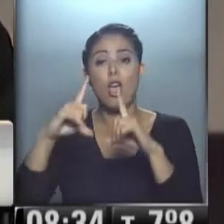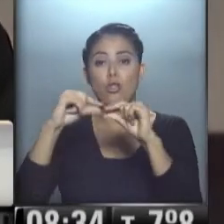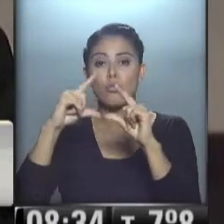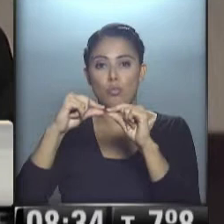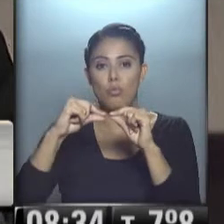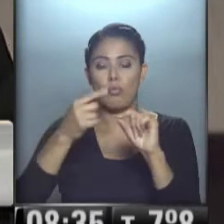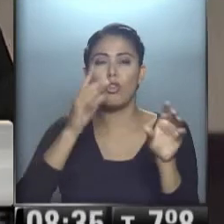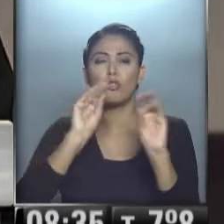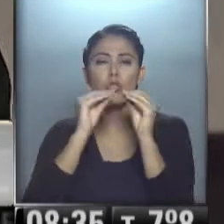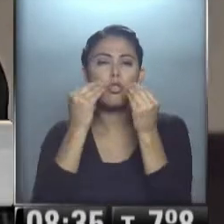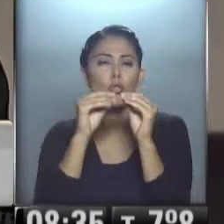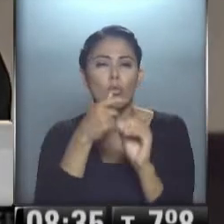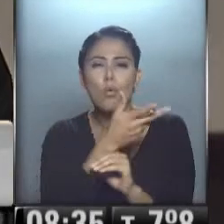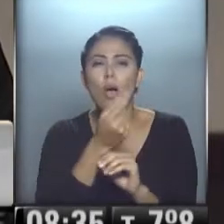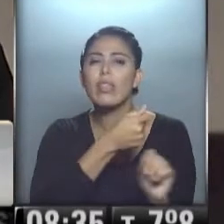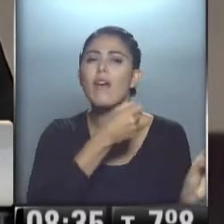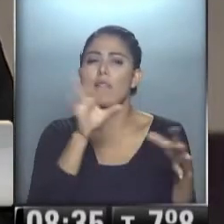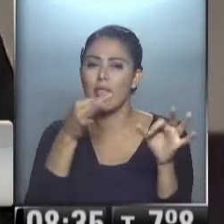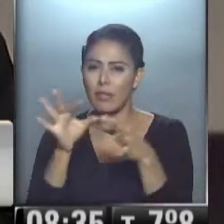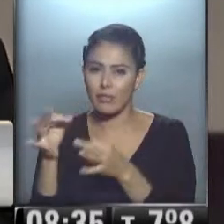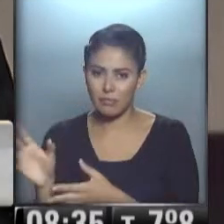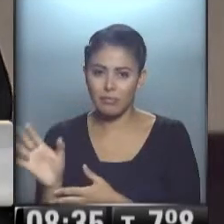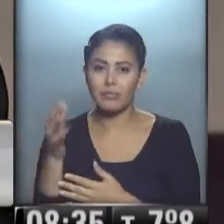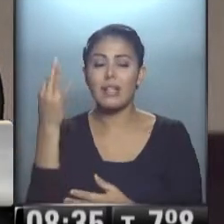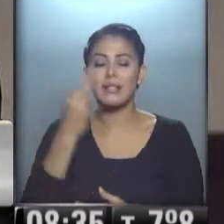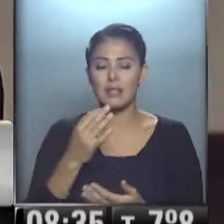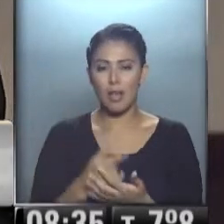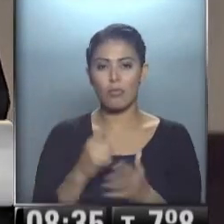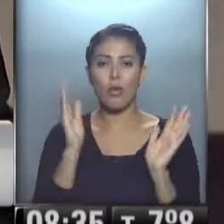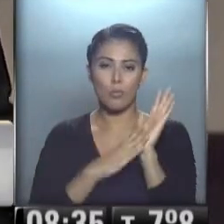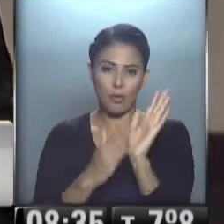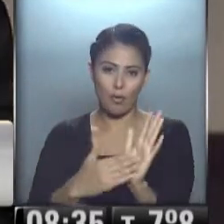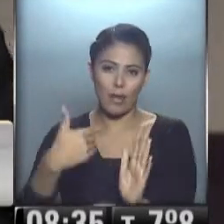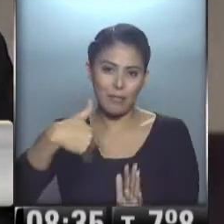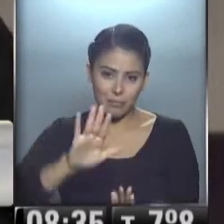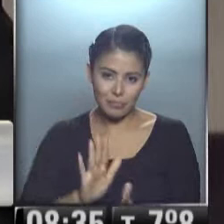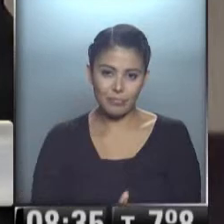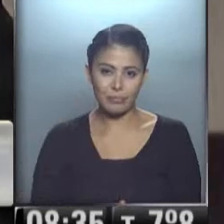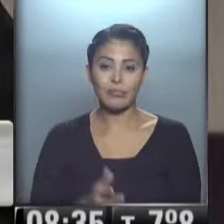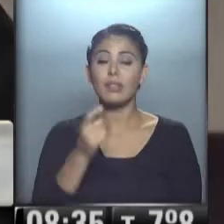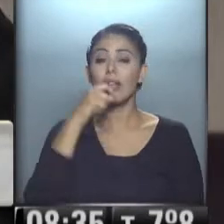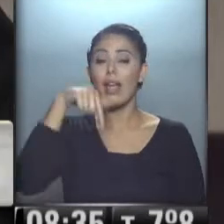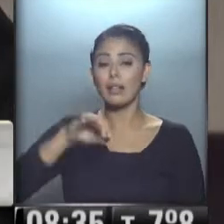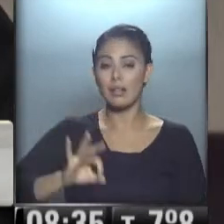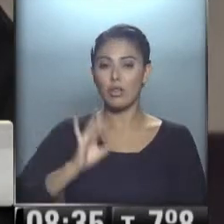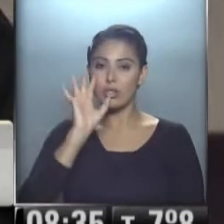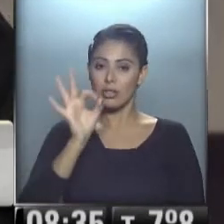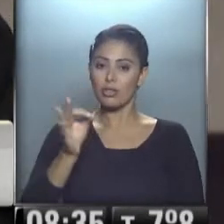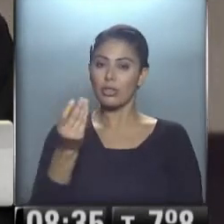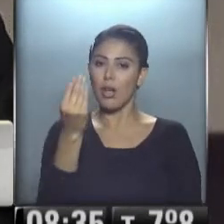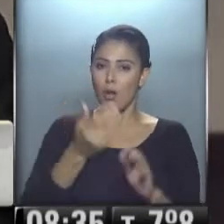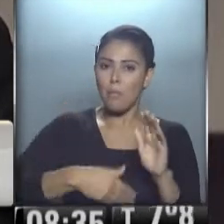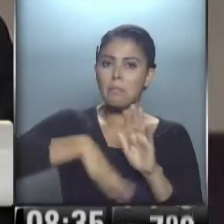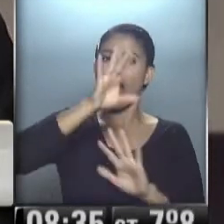las estadísticas después corroboren lo que empezó a verse en los primeros meses del año un aumento importante